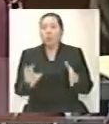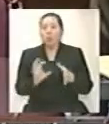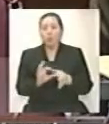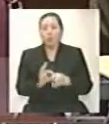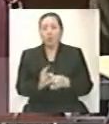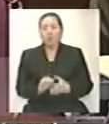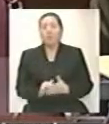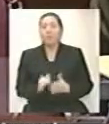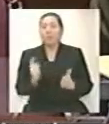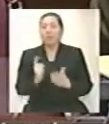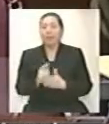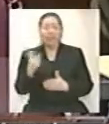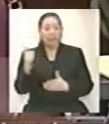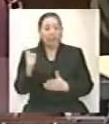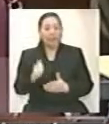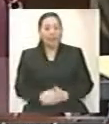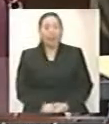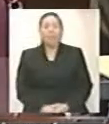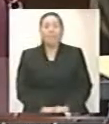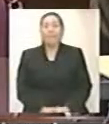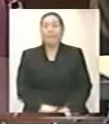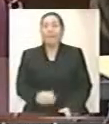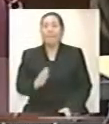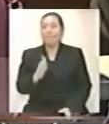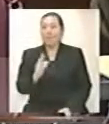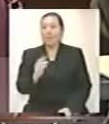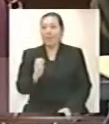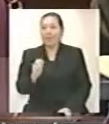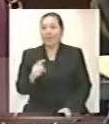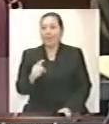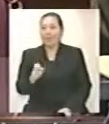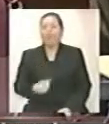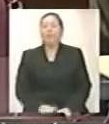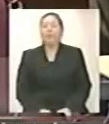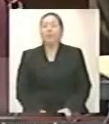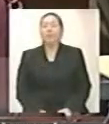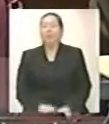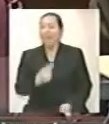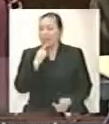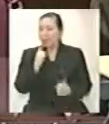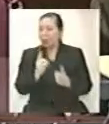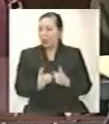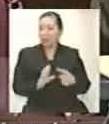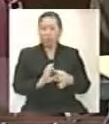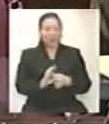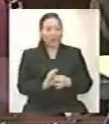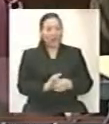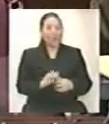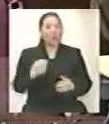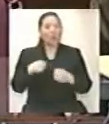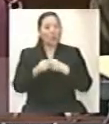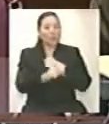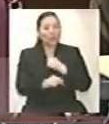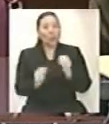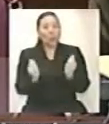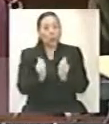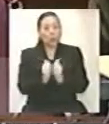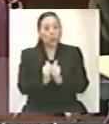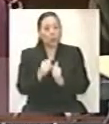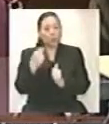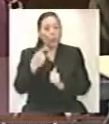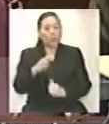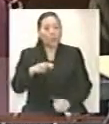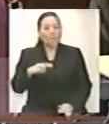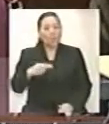un cerca líder Alfonso Barrantes Lingán y a las amplias bases nacionales. Hemos estado unidos en la defensa de nuestro país junto al político